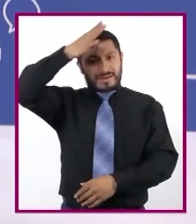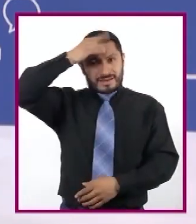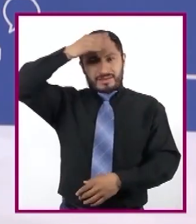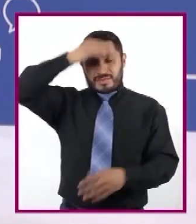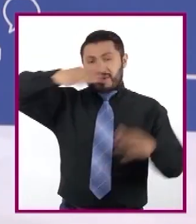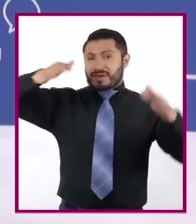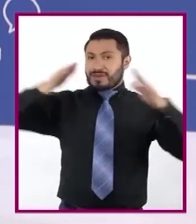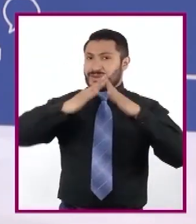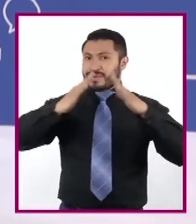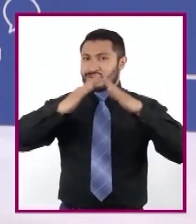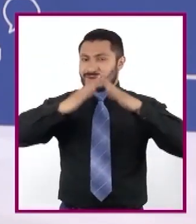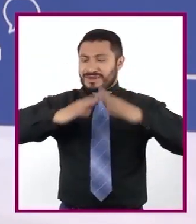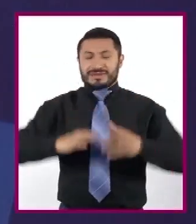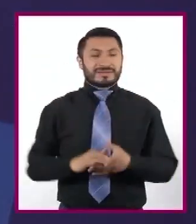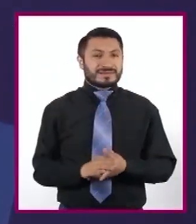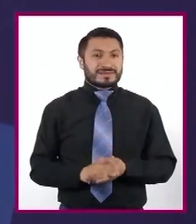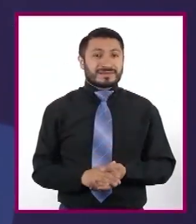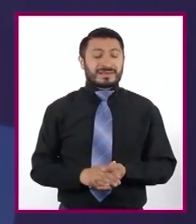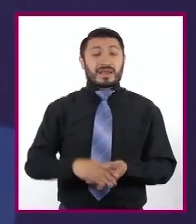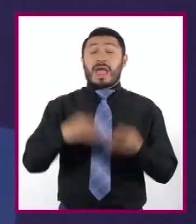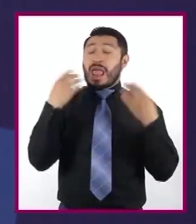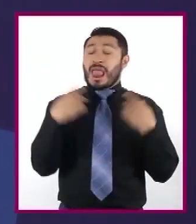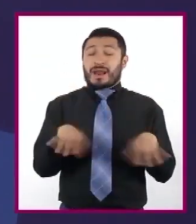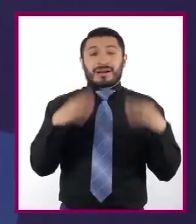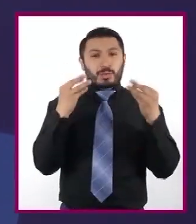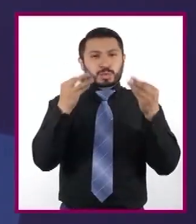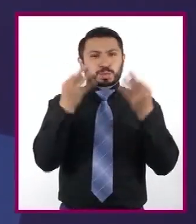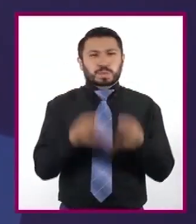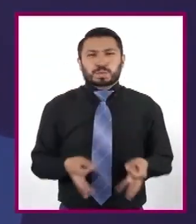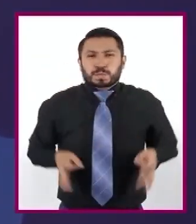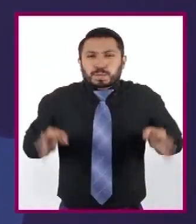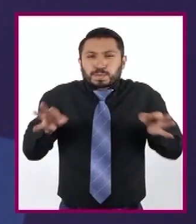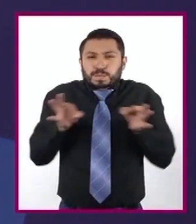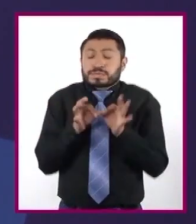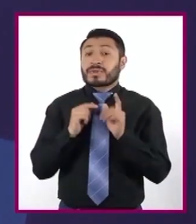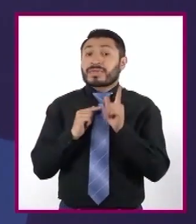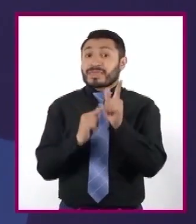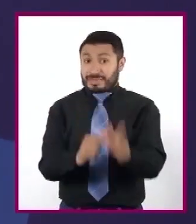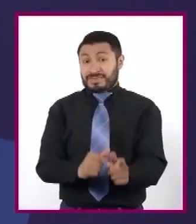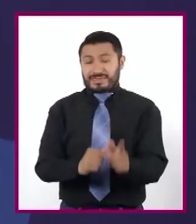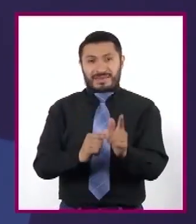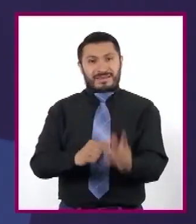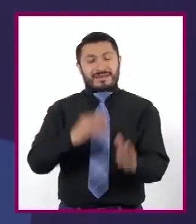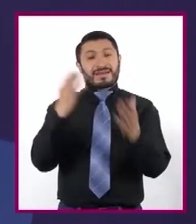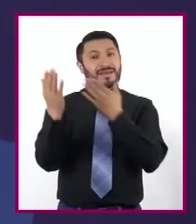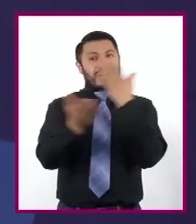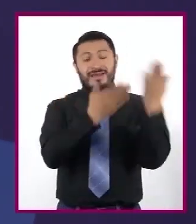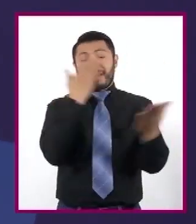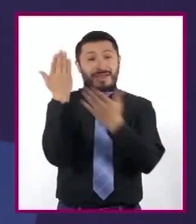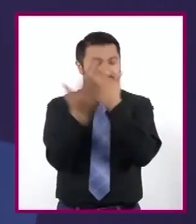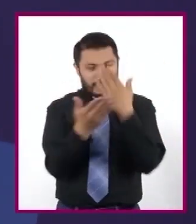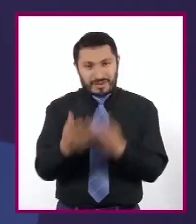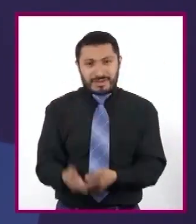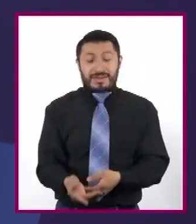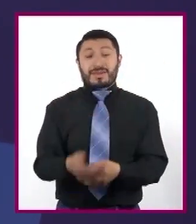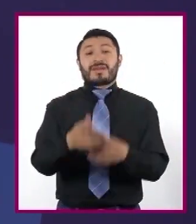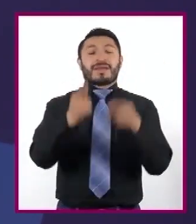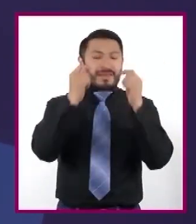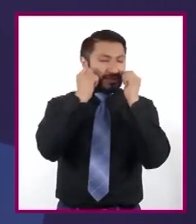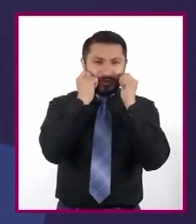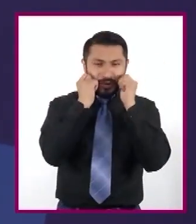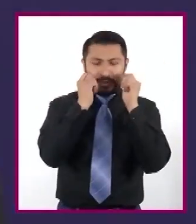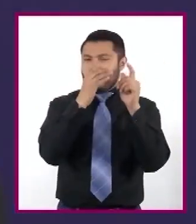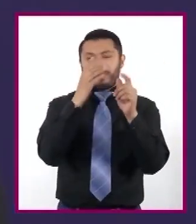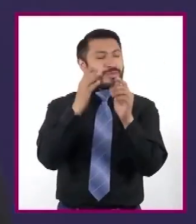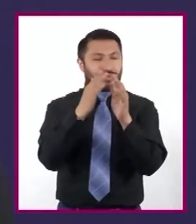desde casa. Es de suma importancia continuar con su formación académica, aún encontrándose en sus hogares.